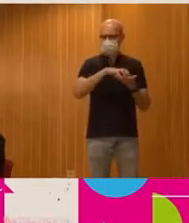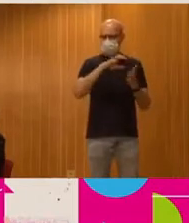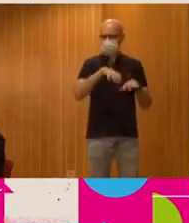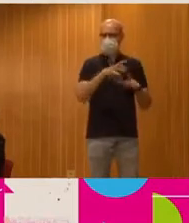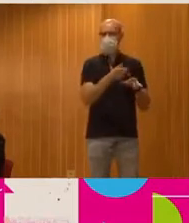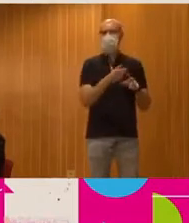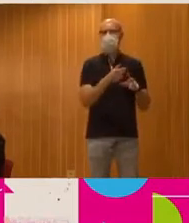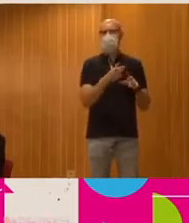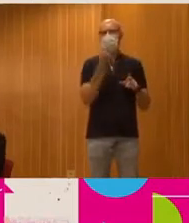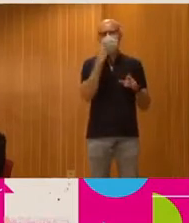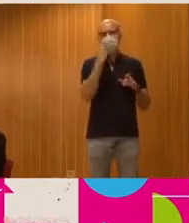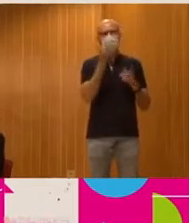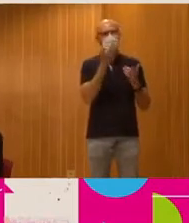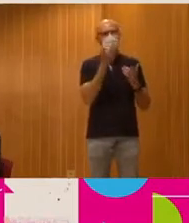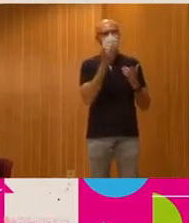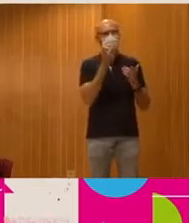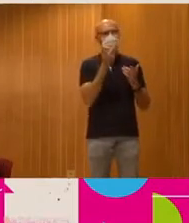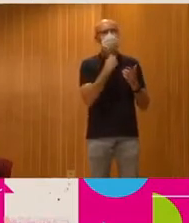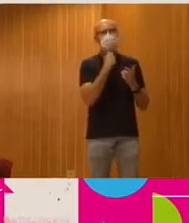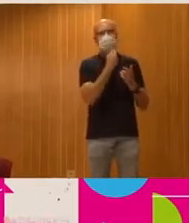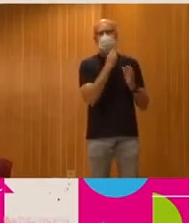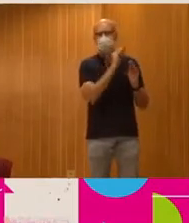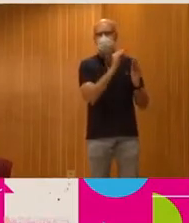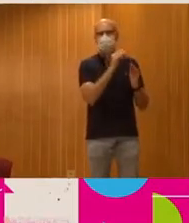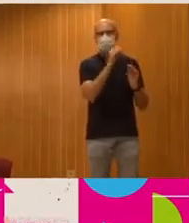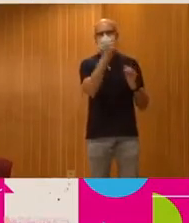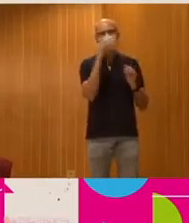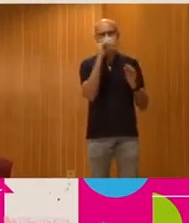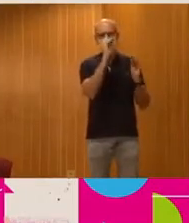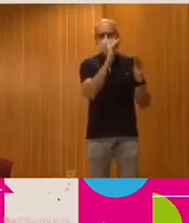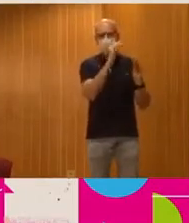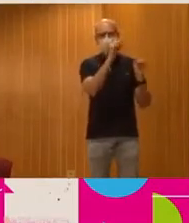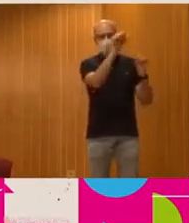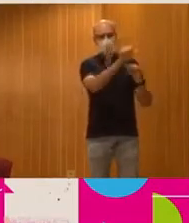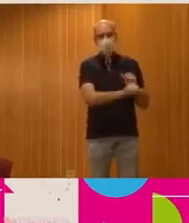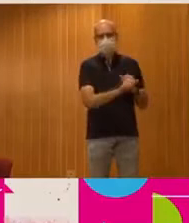esperamos que nos aporte su punto de vista y su experiencia, sobre todo.